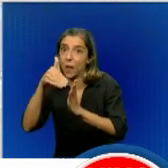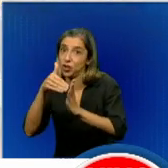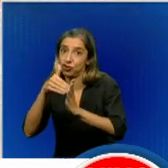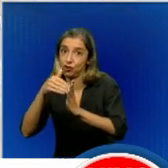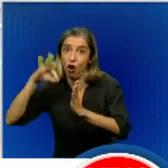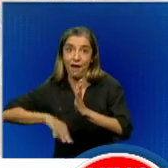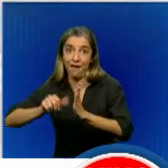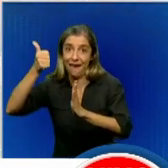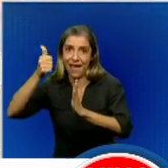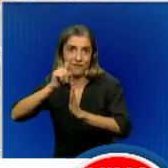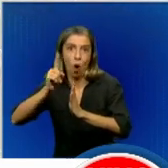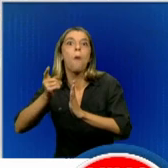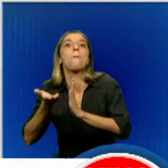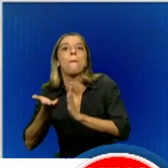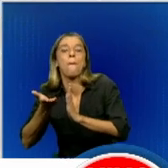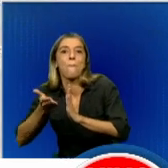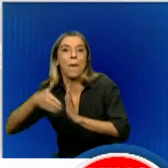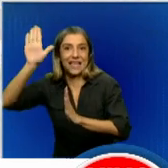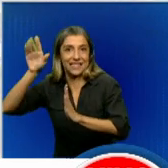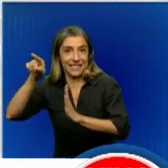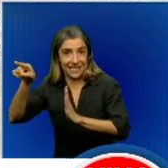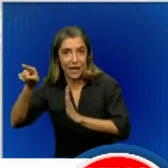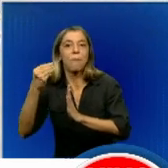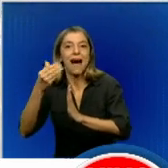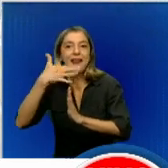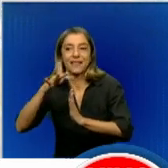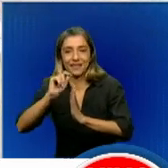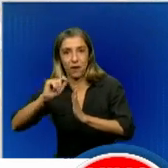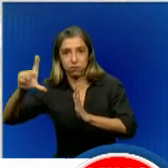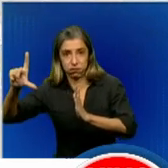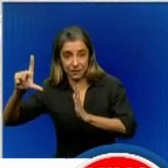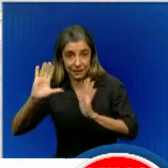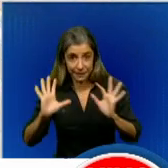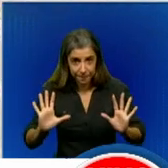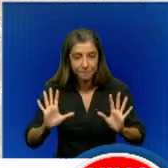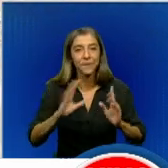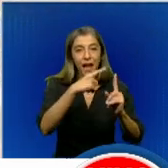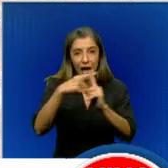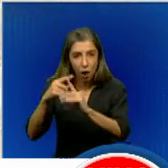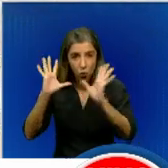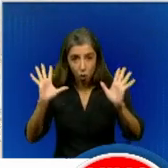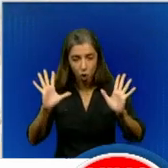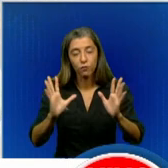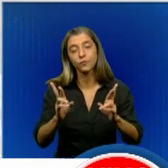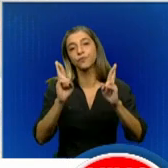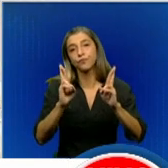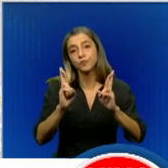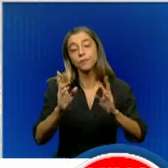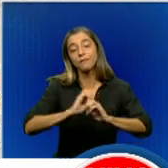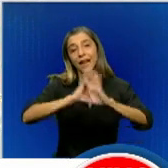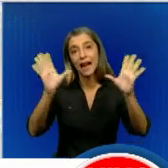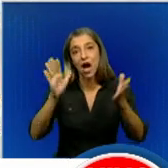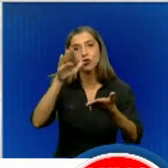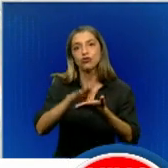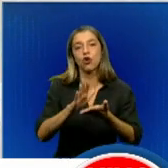millones por este tema de la progresividad cómo se produce el cálculo espero haber sido suficientemente claro con